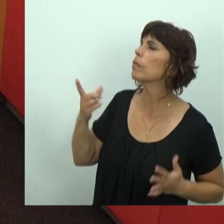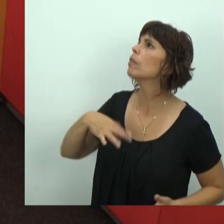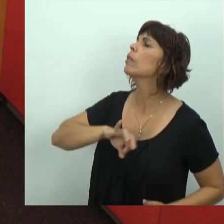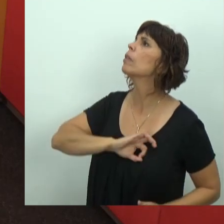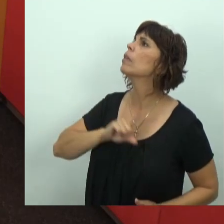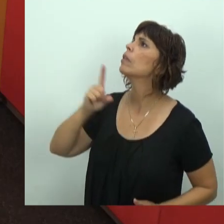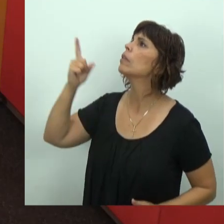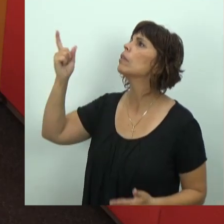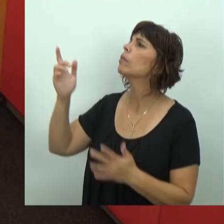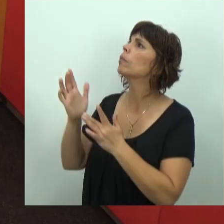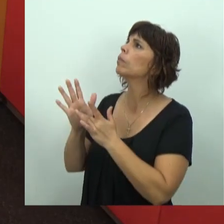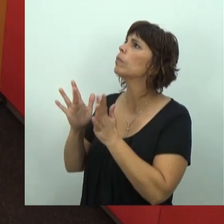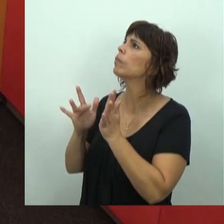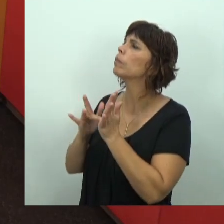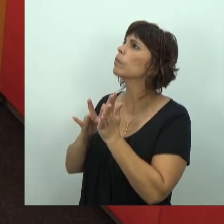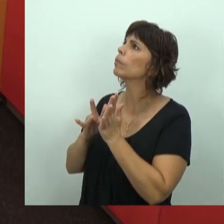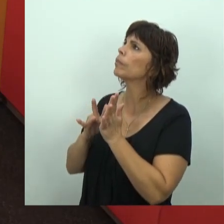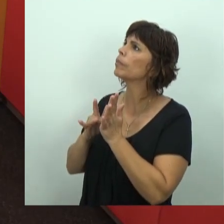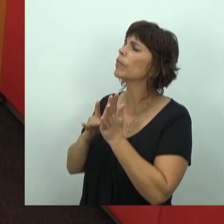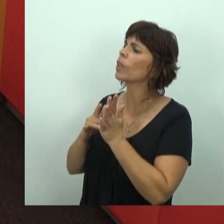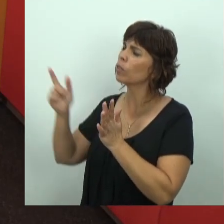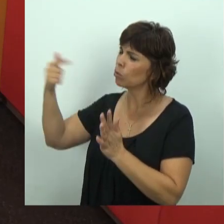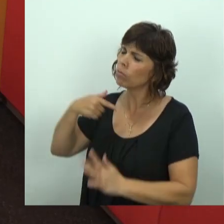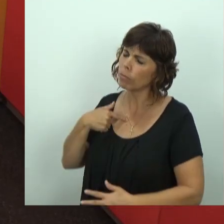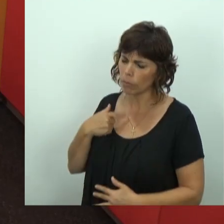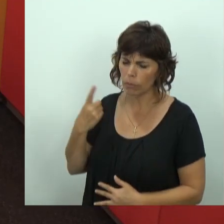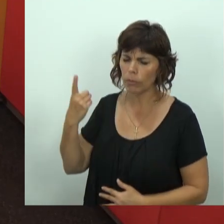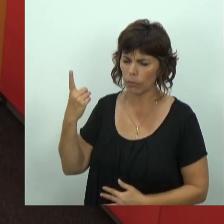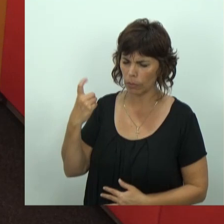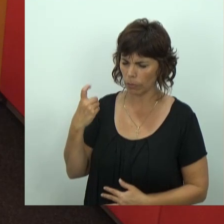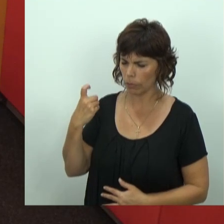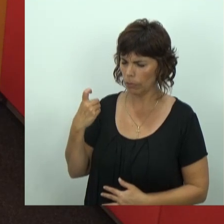Señor Jesús, te necesito.